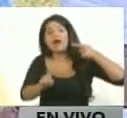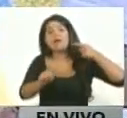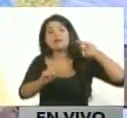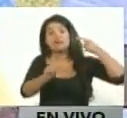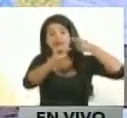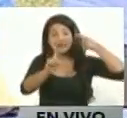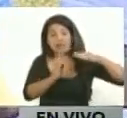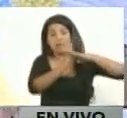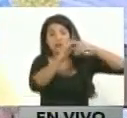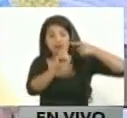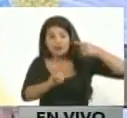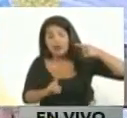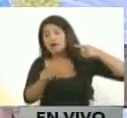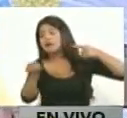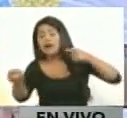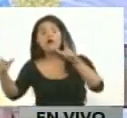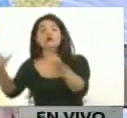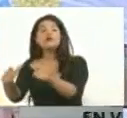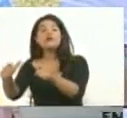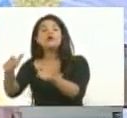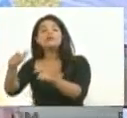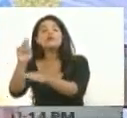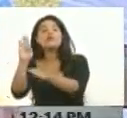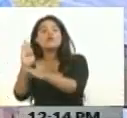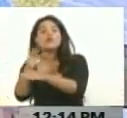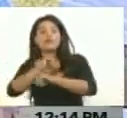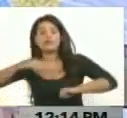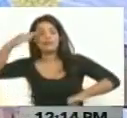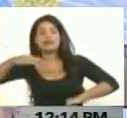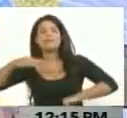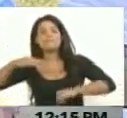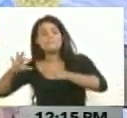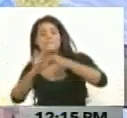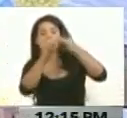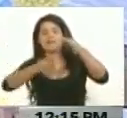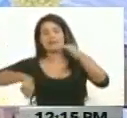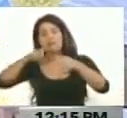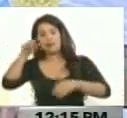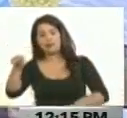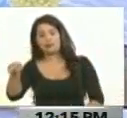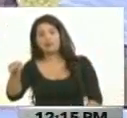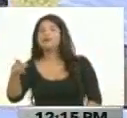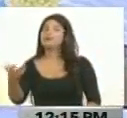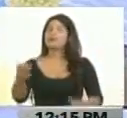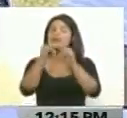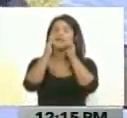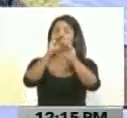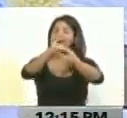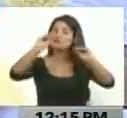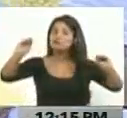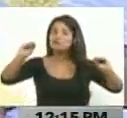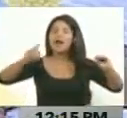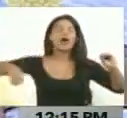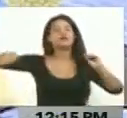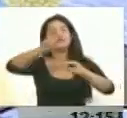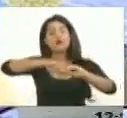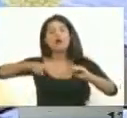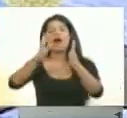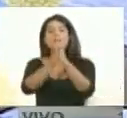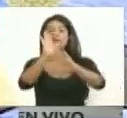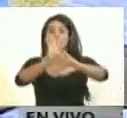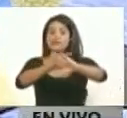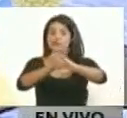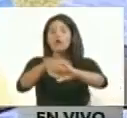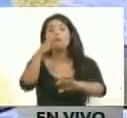militar que es la Guardia de Honor Presidencial. Entonces, hago una denuncia pública, alerto al pueblo venezolano, y fíjense que todo coincide con